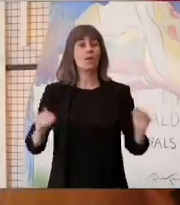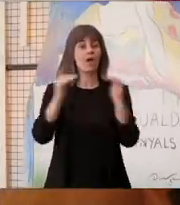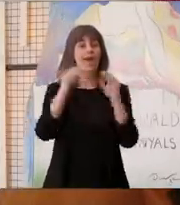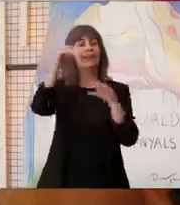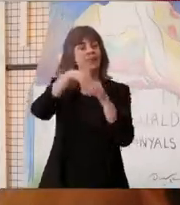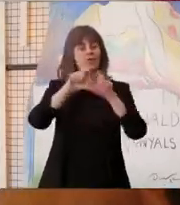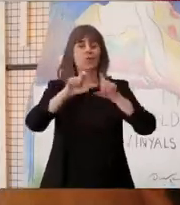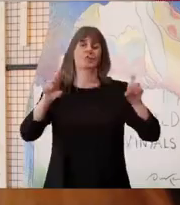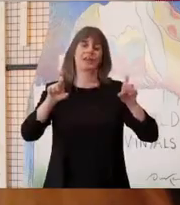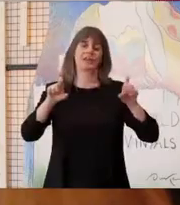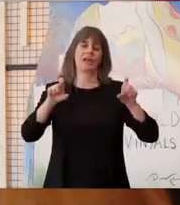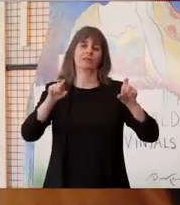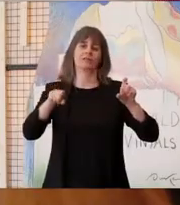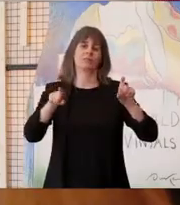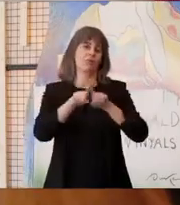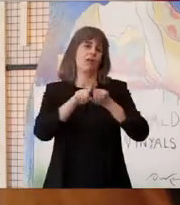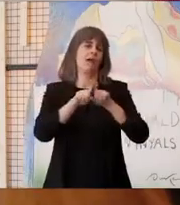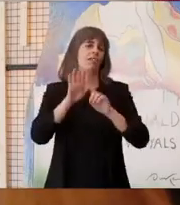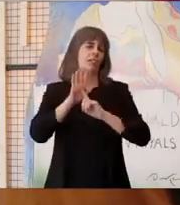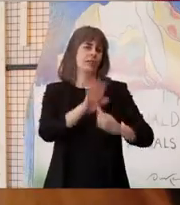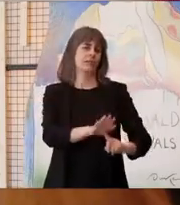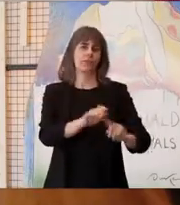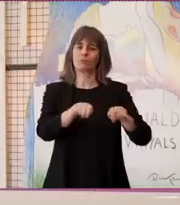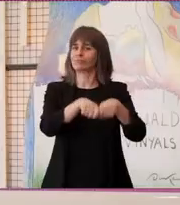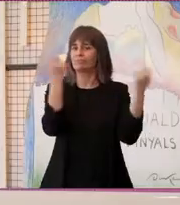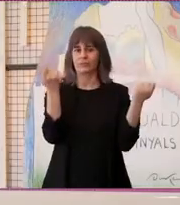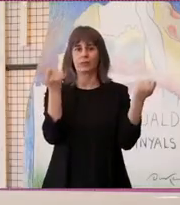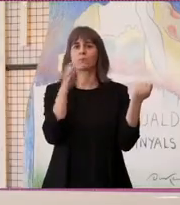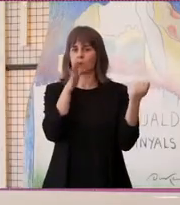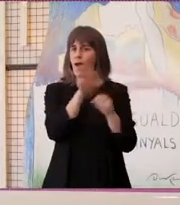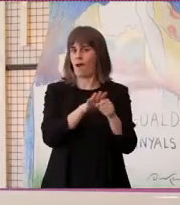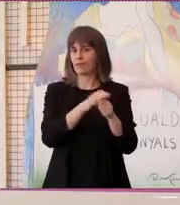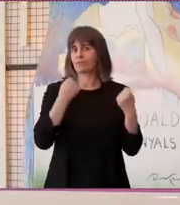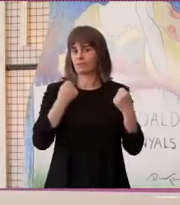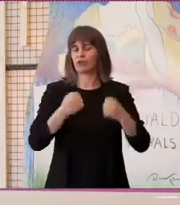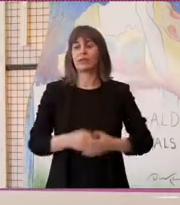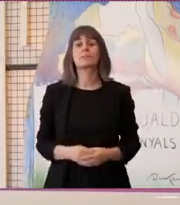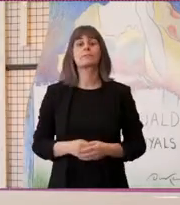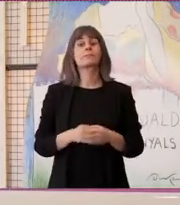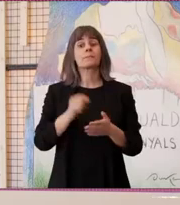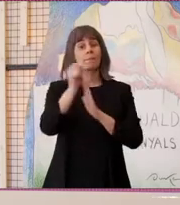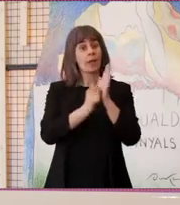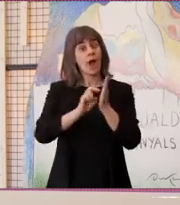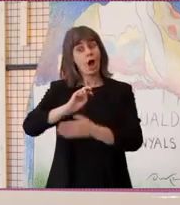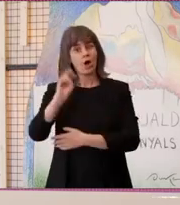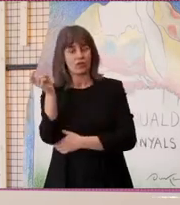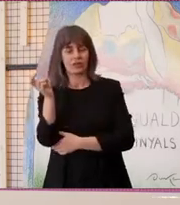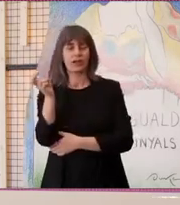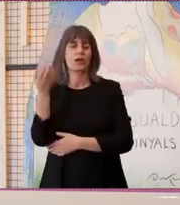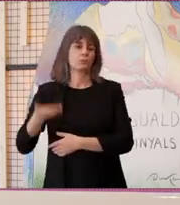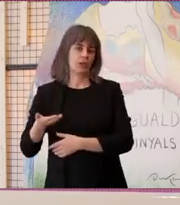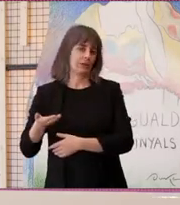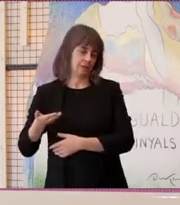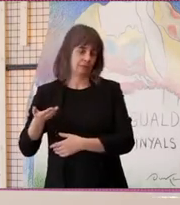las empresas y bueno y romper con la discriminación en ese área que es muy potente y la otra medida así